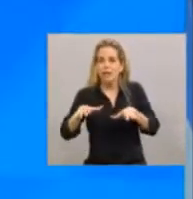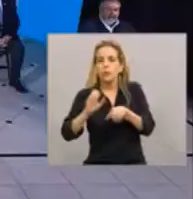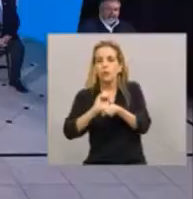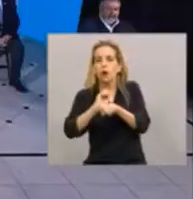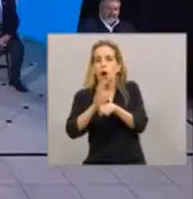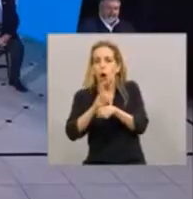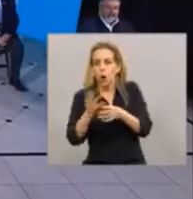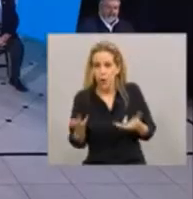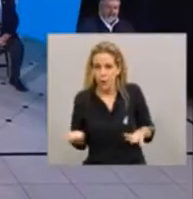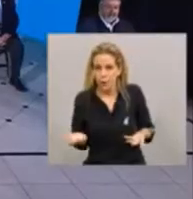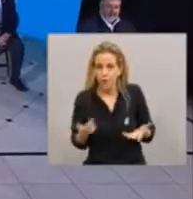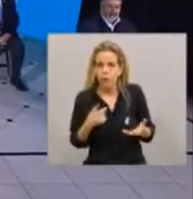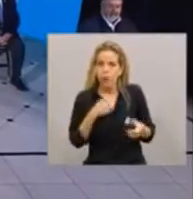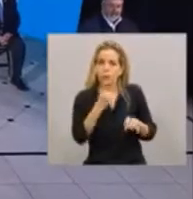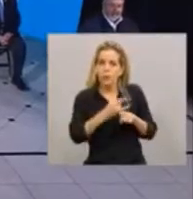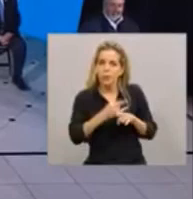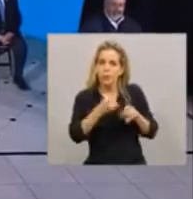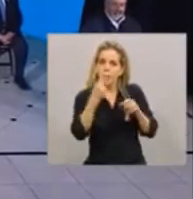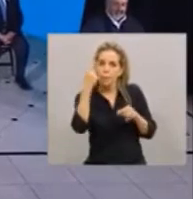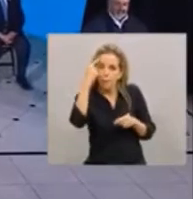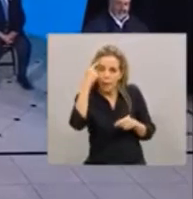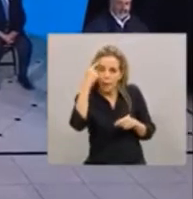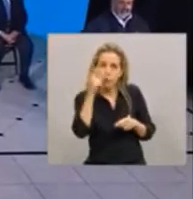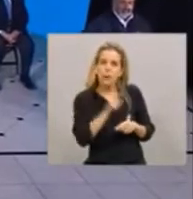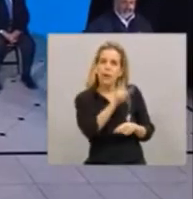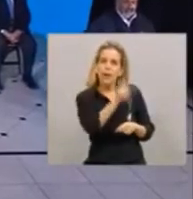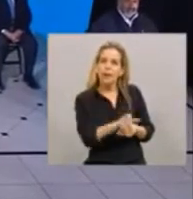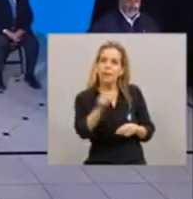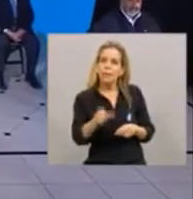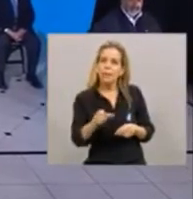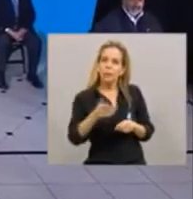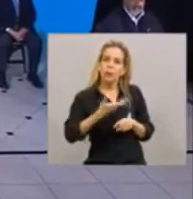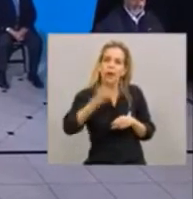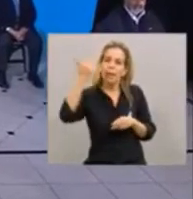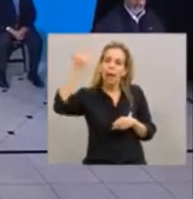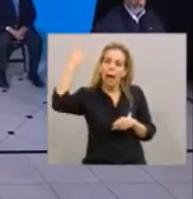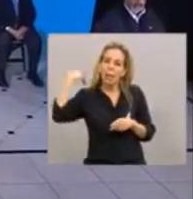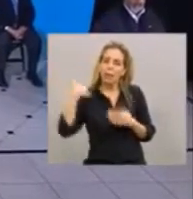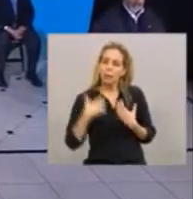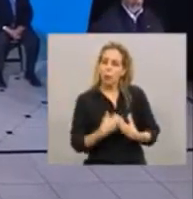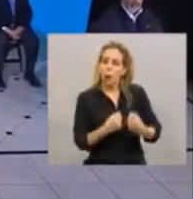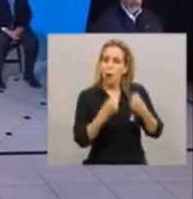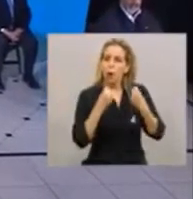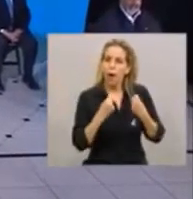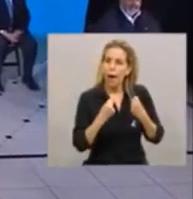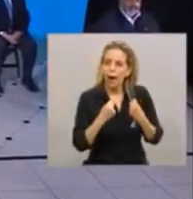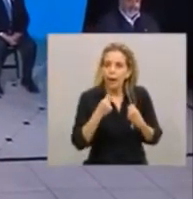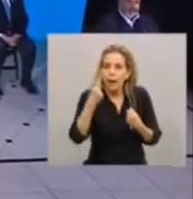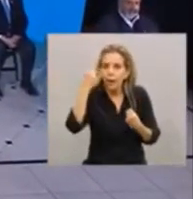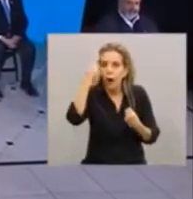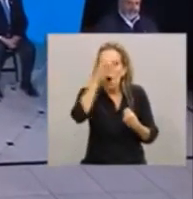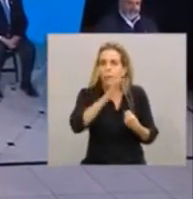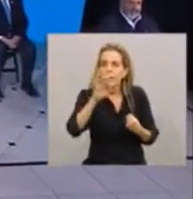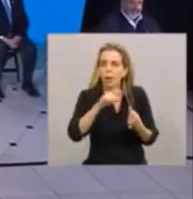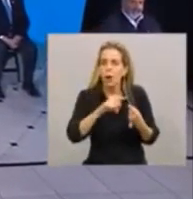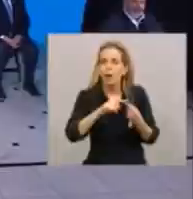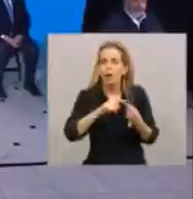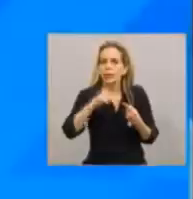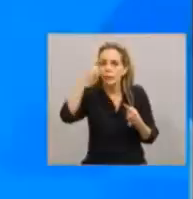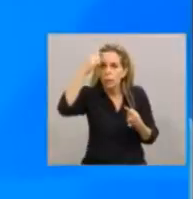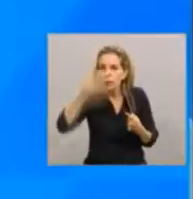siempre a esos hombres rescato siempre sus ideales rescato siempre sus convicciones